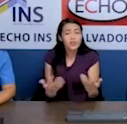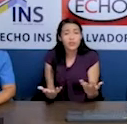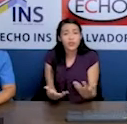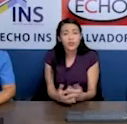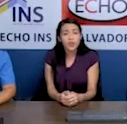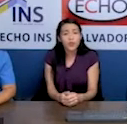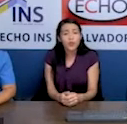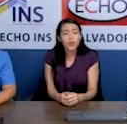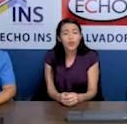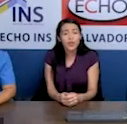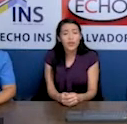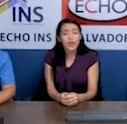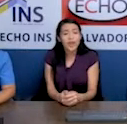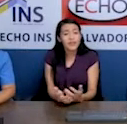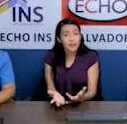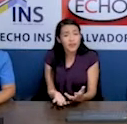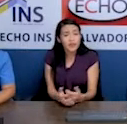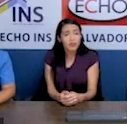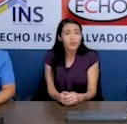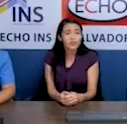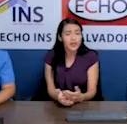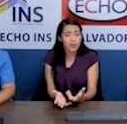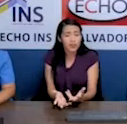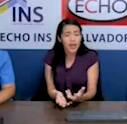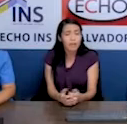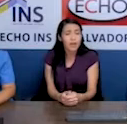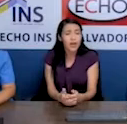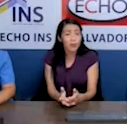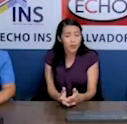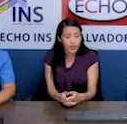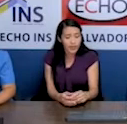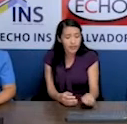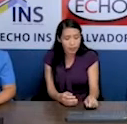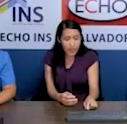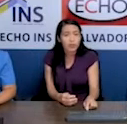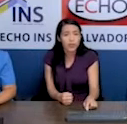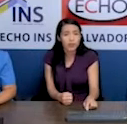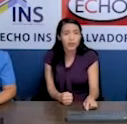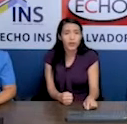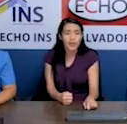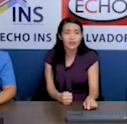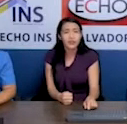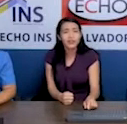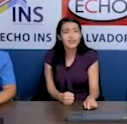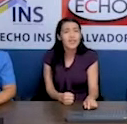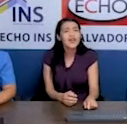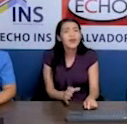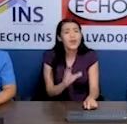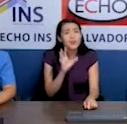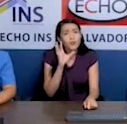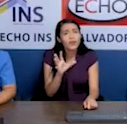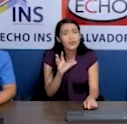cuadros. Situaciones como antieméticos, radioterapia, opioides también lo pueden provocar.